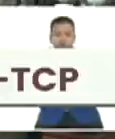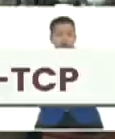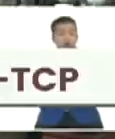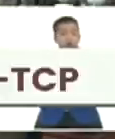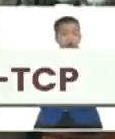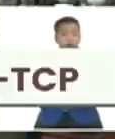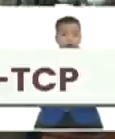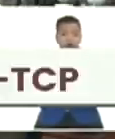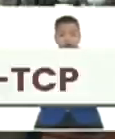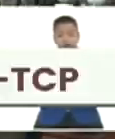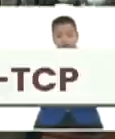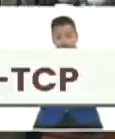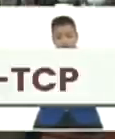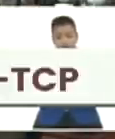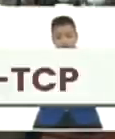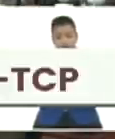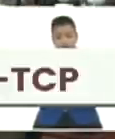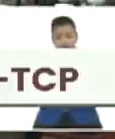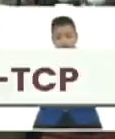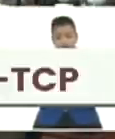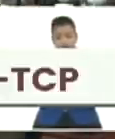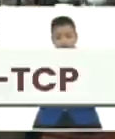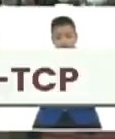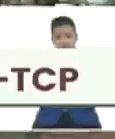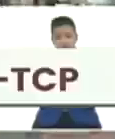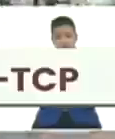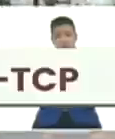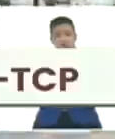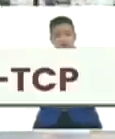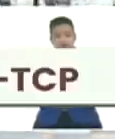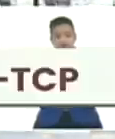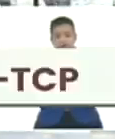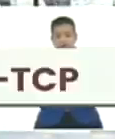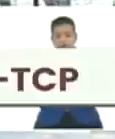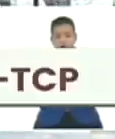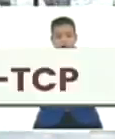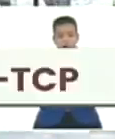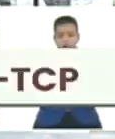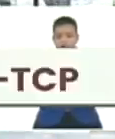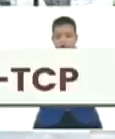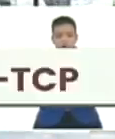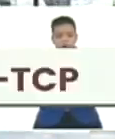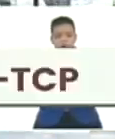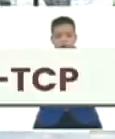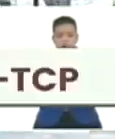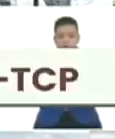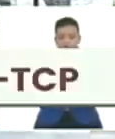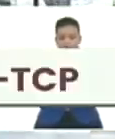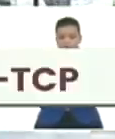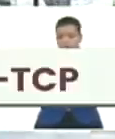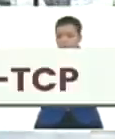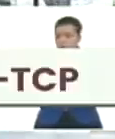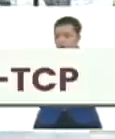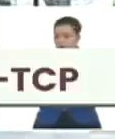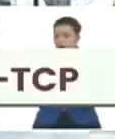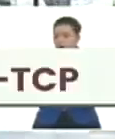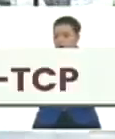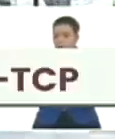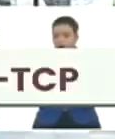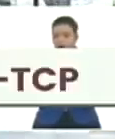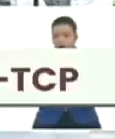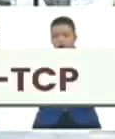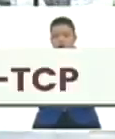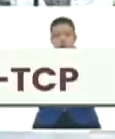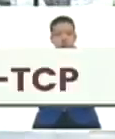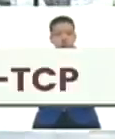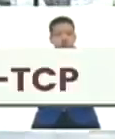solamente le basta con lanzarse a buscar cómo apoderarse de Rusia, sino que quieren apoderarse